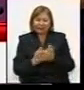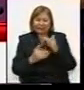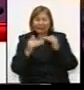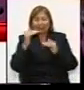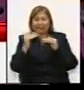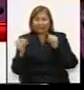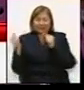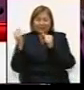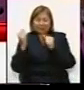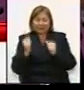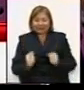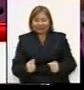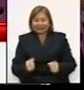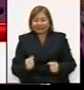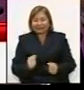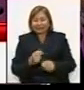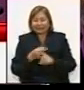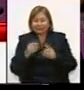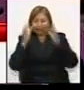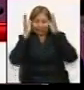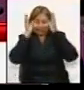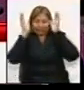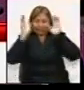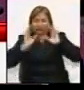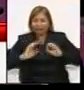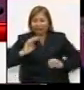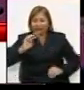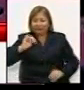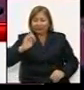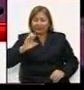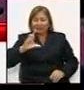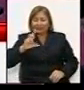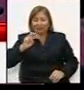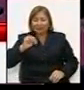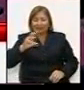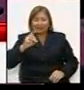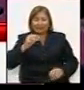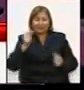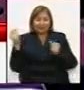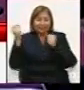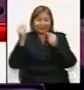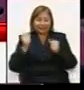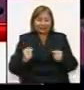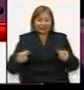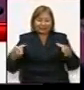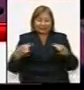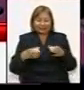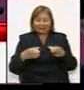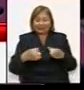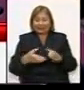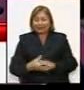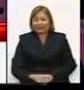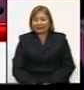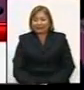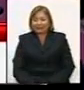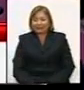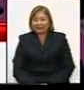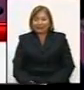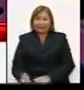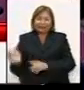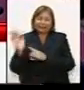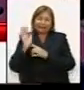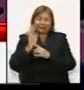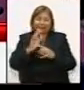poderes, totalmente de acuerdo con el doctor Meléndez, le están quitando poder al Congreso de la República, es decir, a la